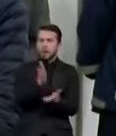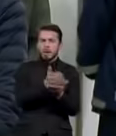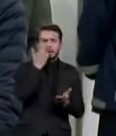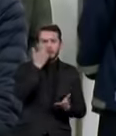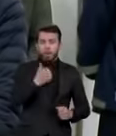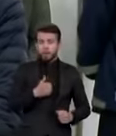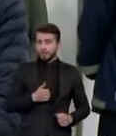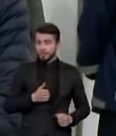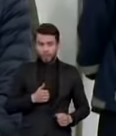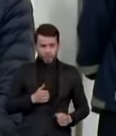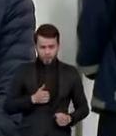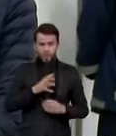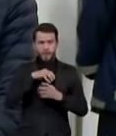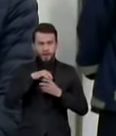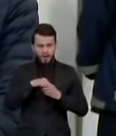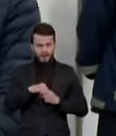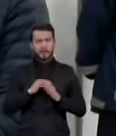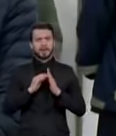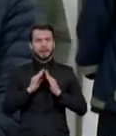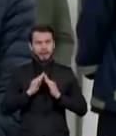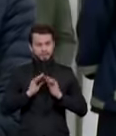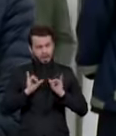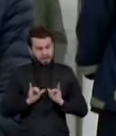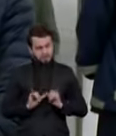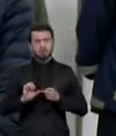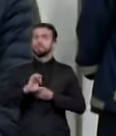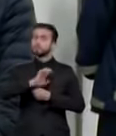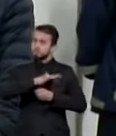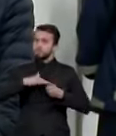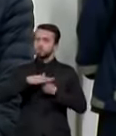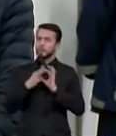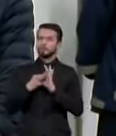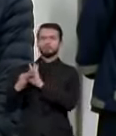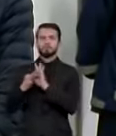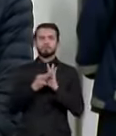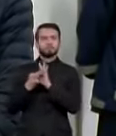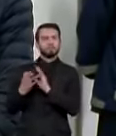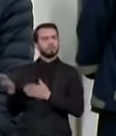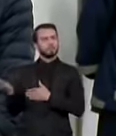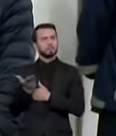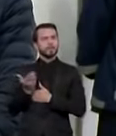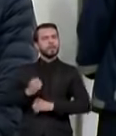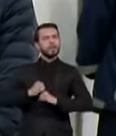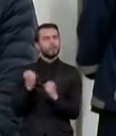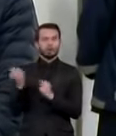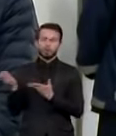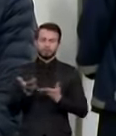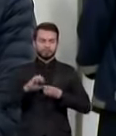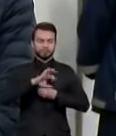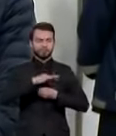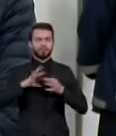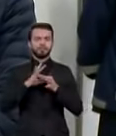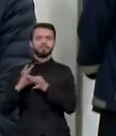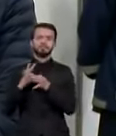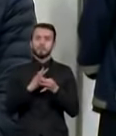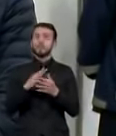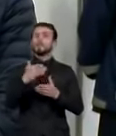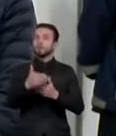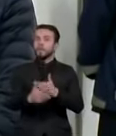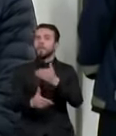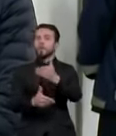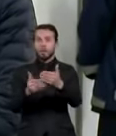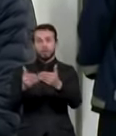debemos seguir cuidándonos y que Cundinamarca seguirá trabajando de la mano con Bogotá en la reactivación poco a poco de actividades. Porque nada sacamos